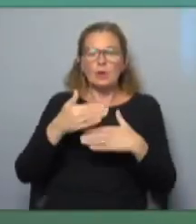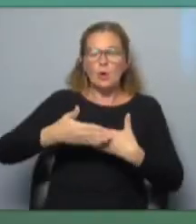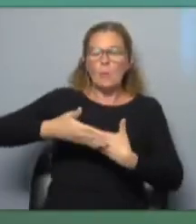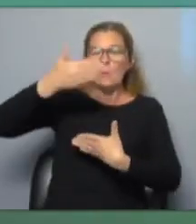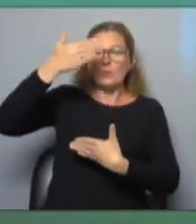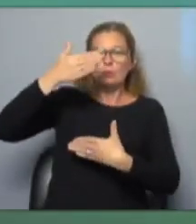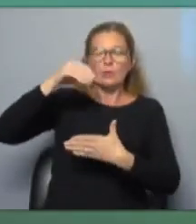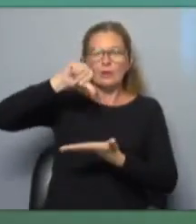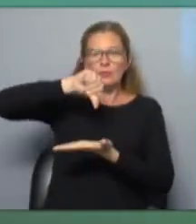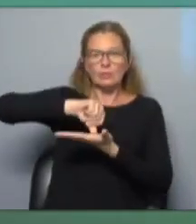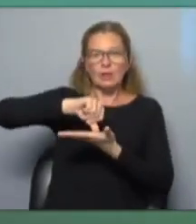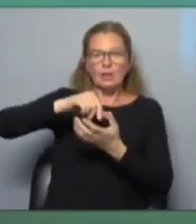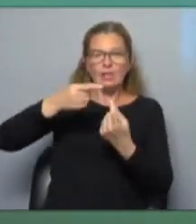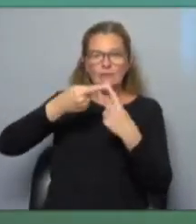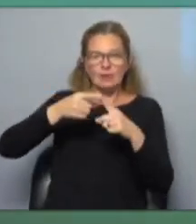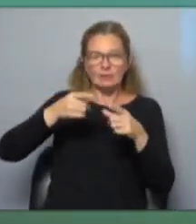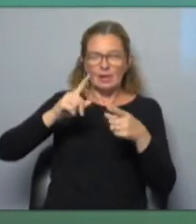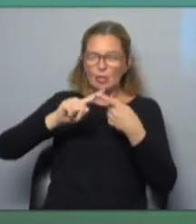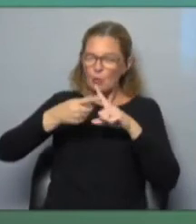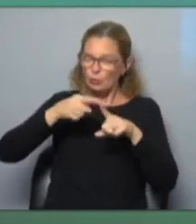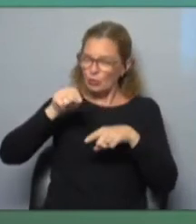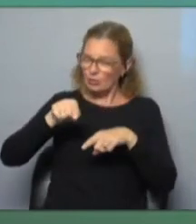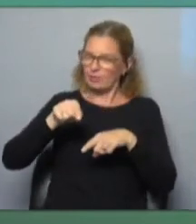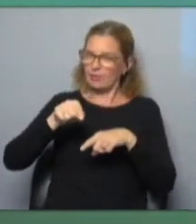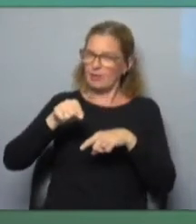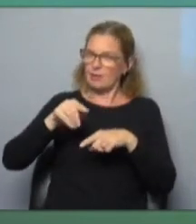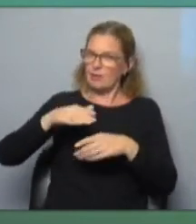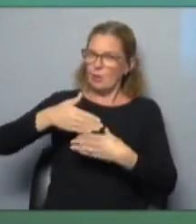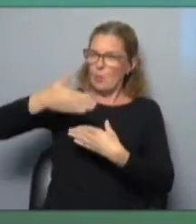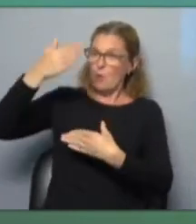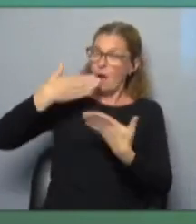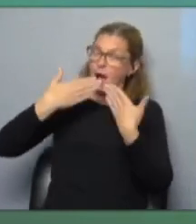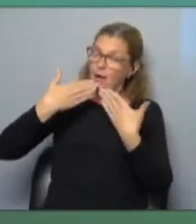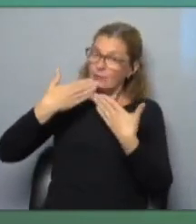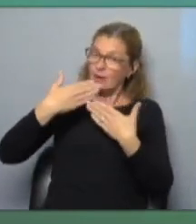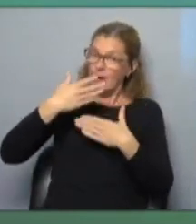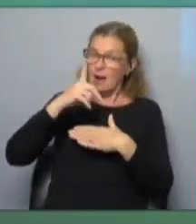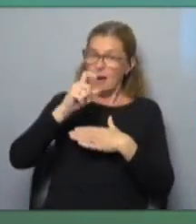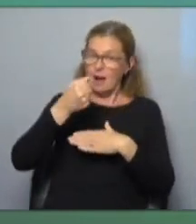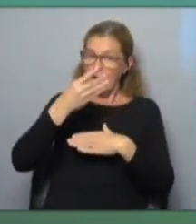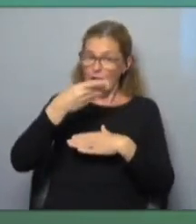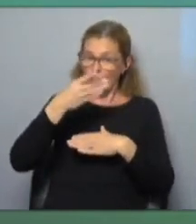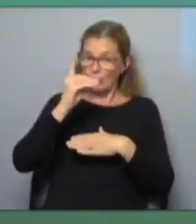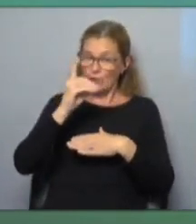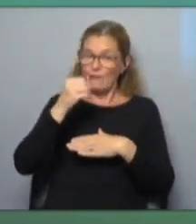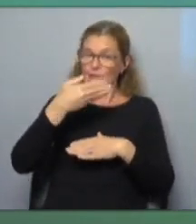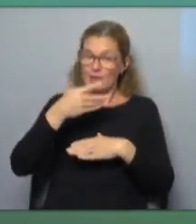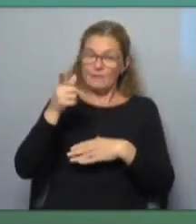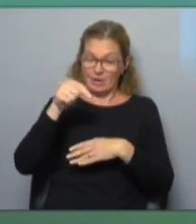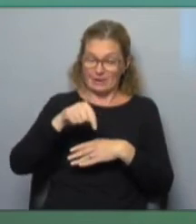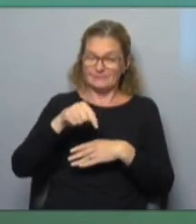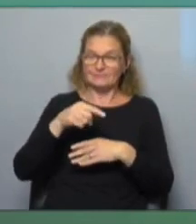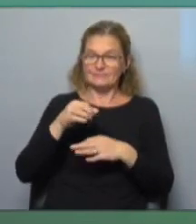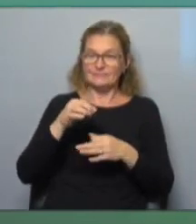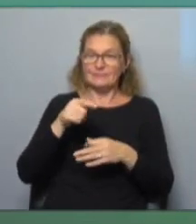la ciudad eventualmente edificios públicos? es una discusión esa Nati los muros hablan sí el lado B viene eso exactamente bueno